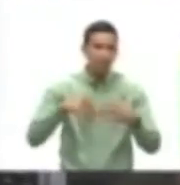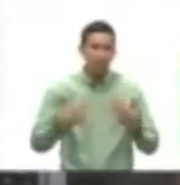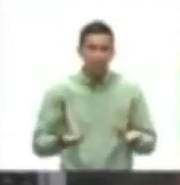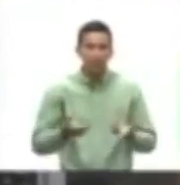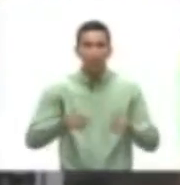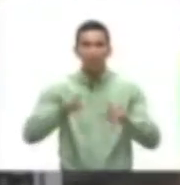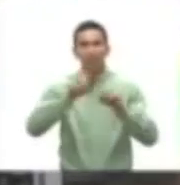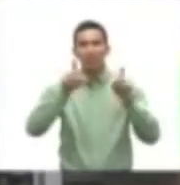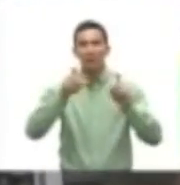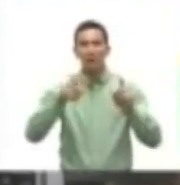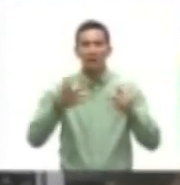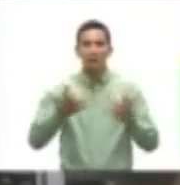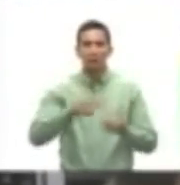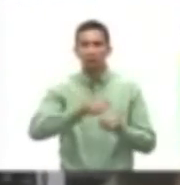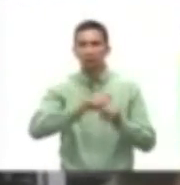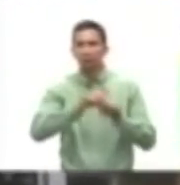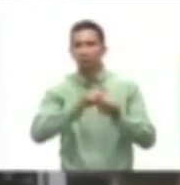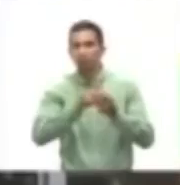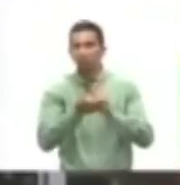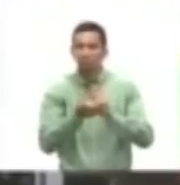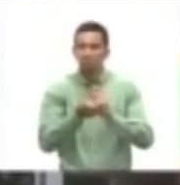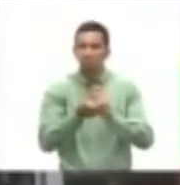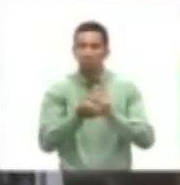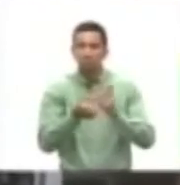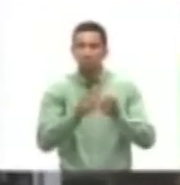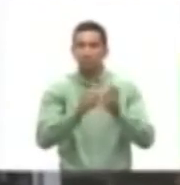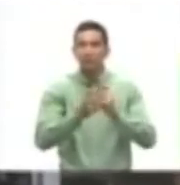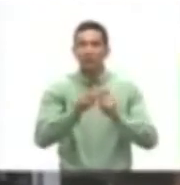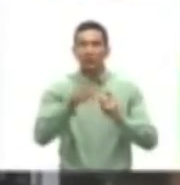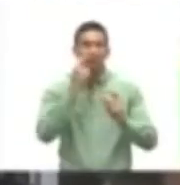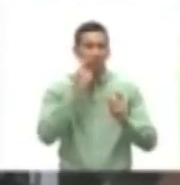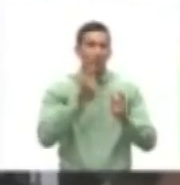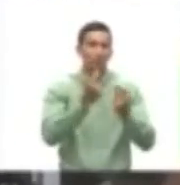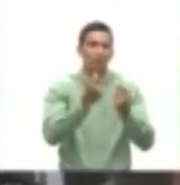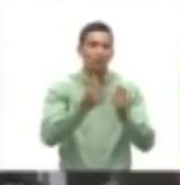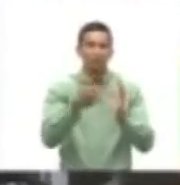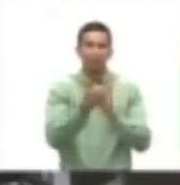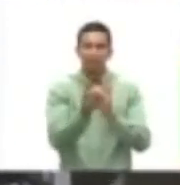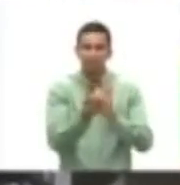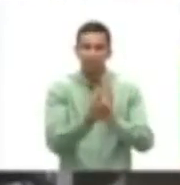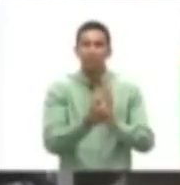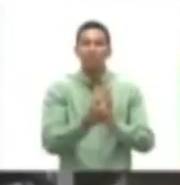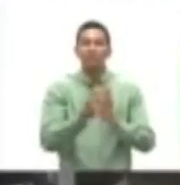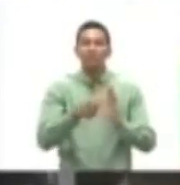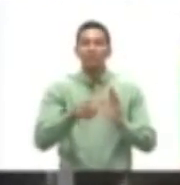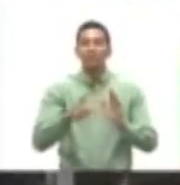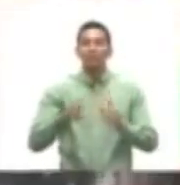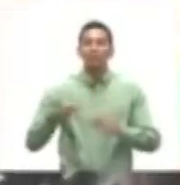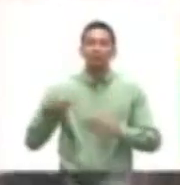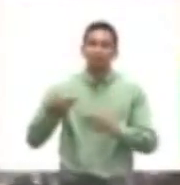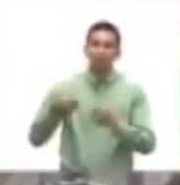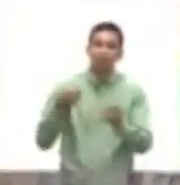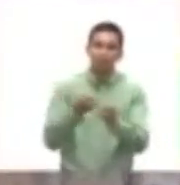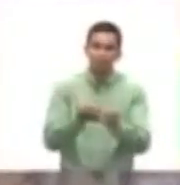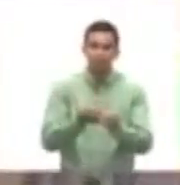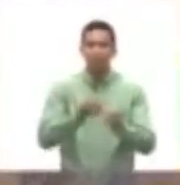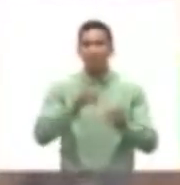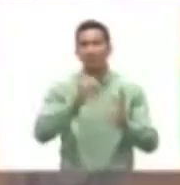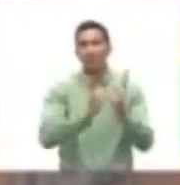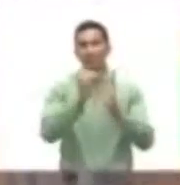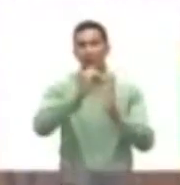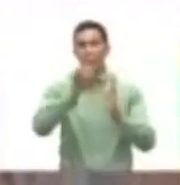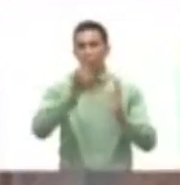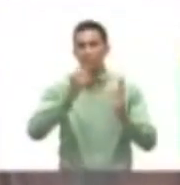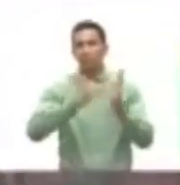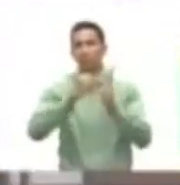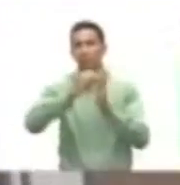a modificar el tema tarifario de la región, el tema de los subsidios de los estratos 1 y 2. A propósito del tema de la